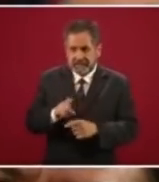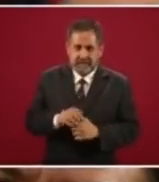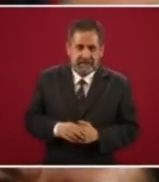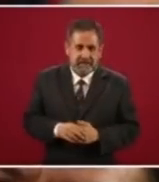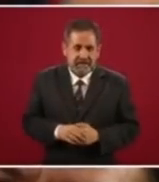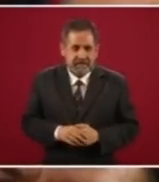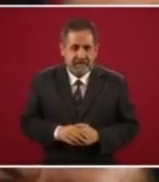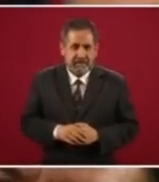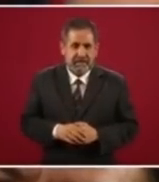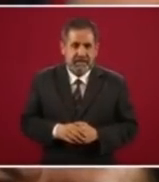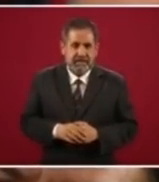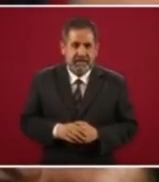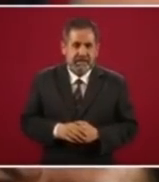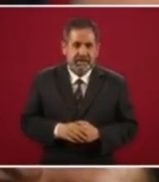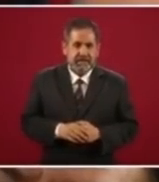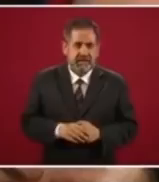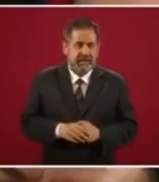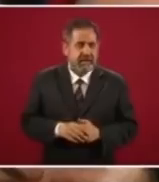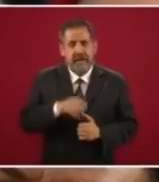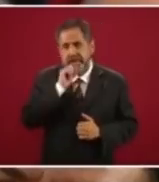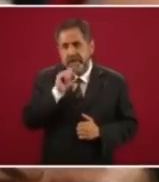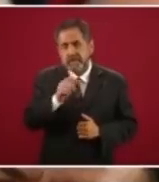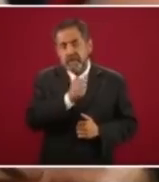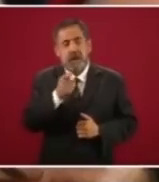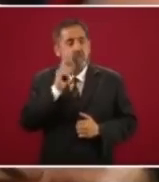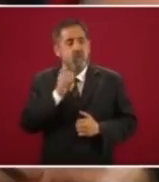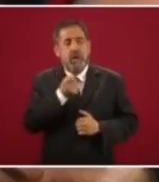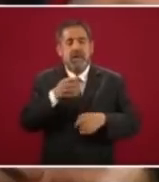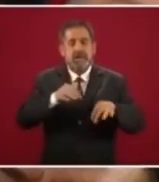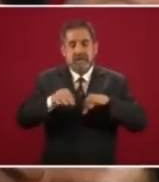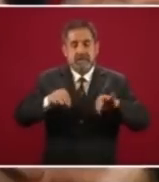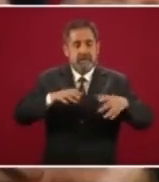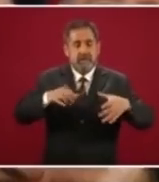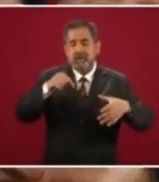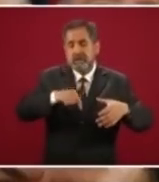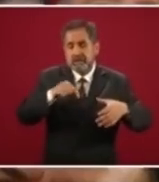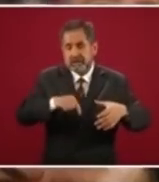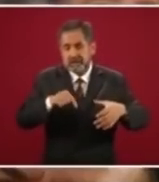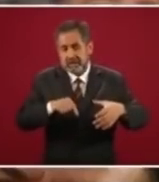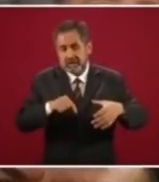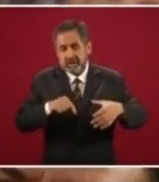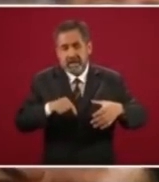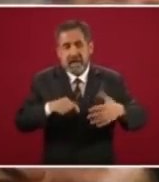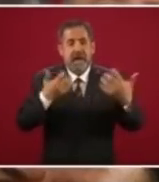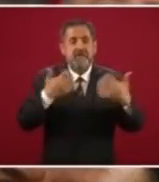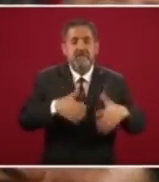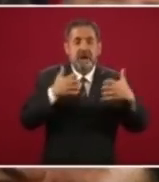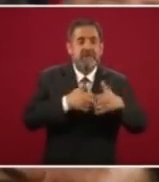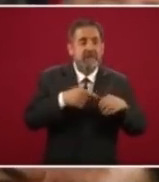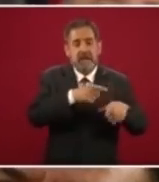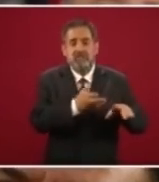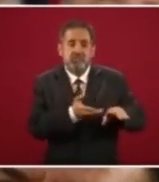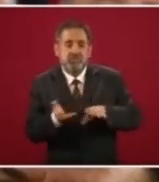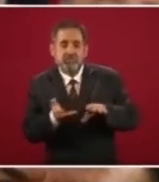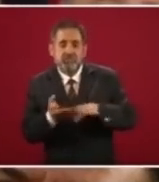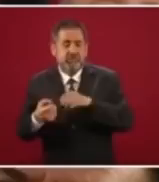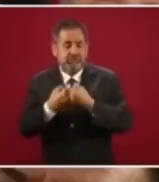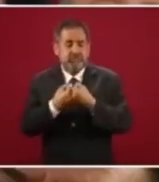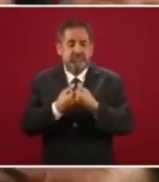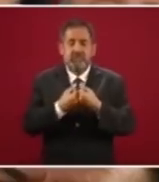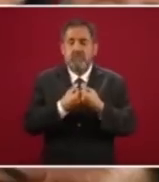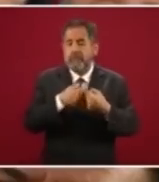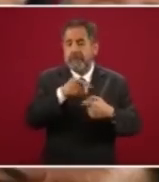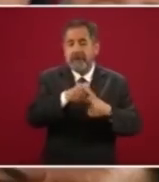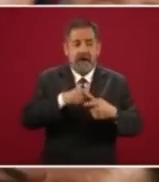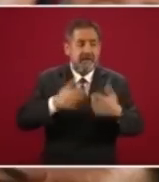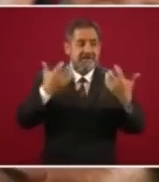y también a las trabajadoras de las maquilas en la frontera,